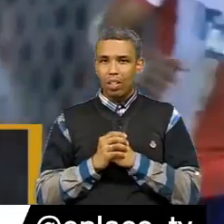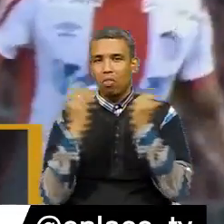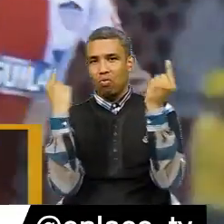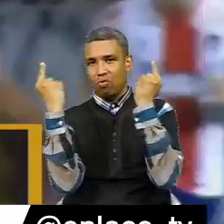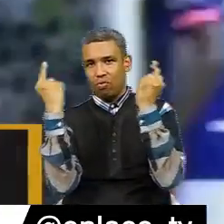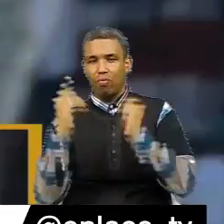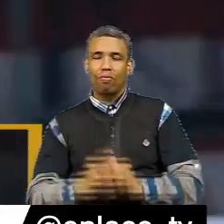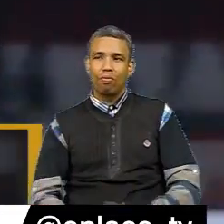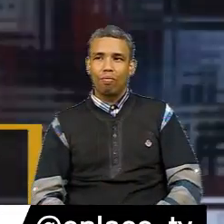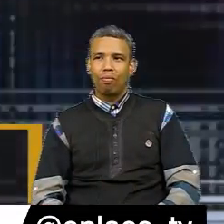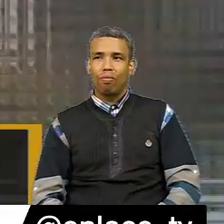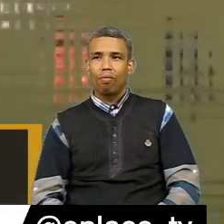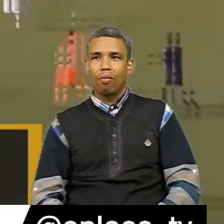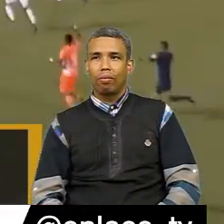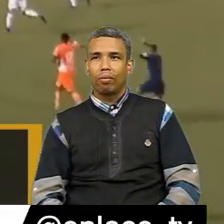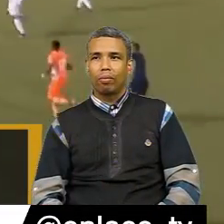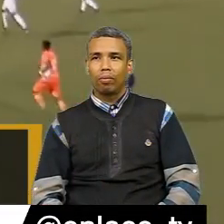gol.